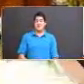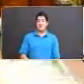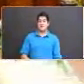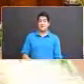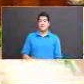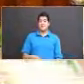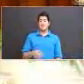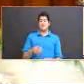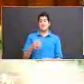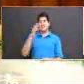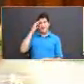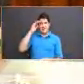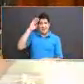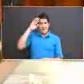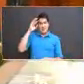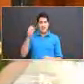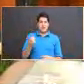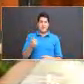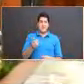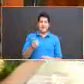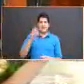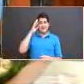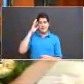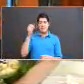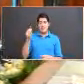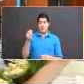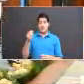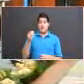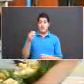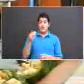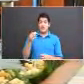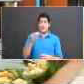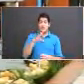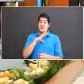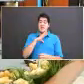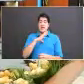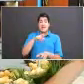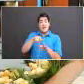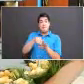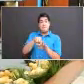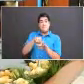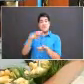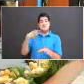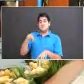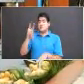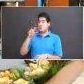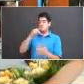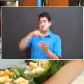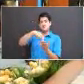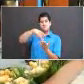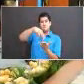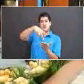¿Sabe por qué? Porque tienen pies y no andan.